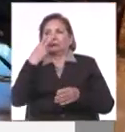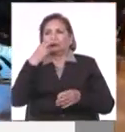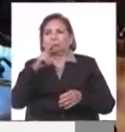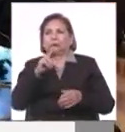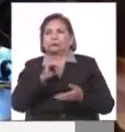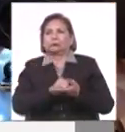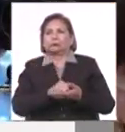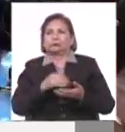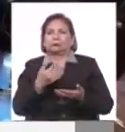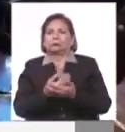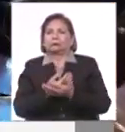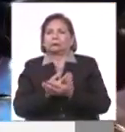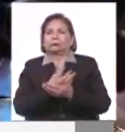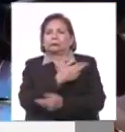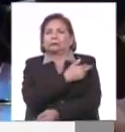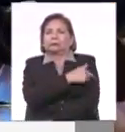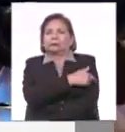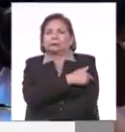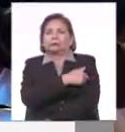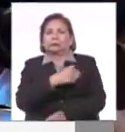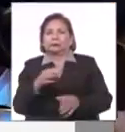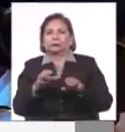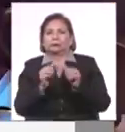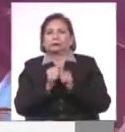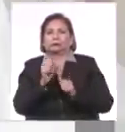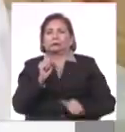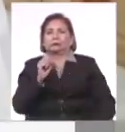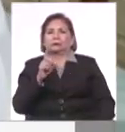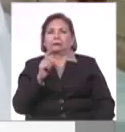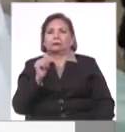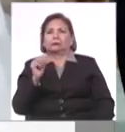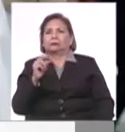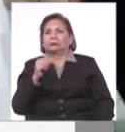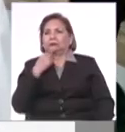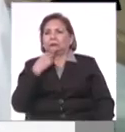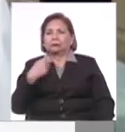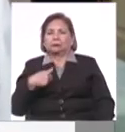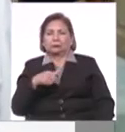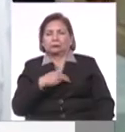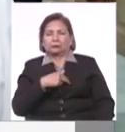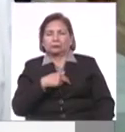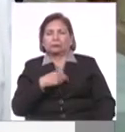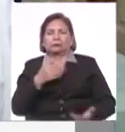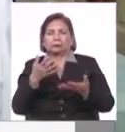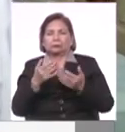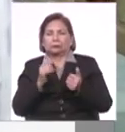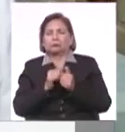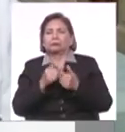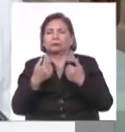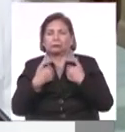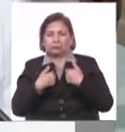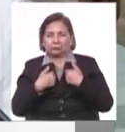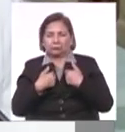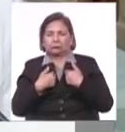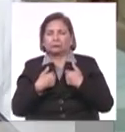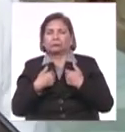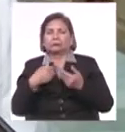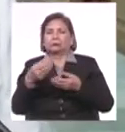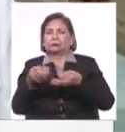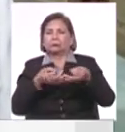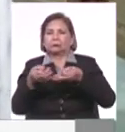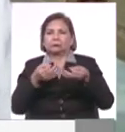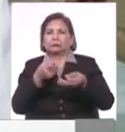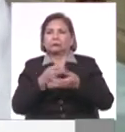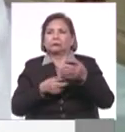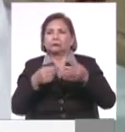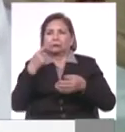vigilancia del nuevo hospital ubicado en la provincia de Sullana. Nosotros tan luego lo recibamos, tenemos que tener ya personal de mantenimiento y